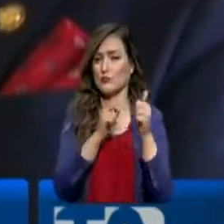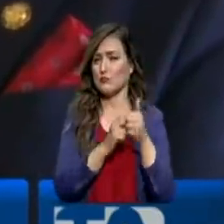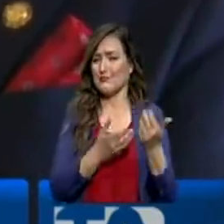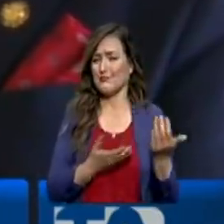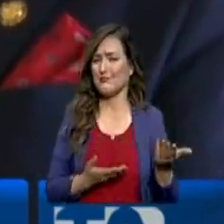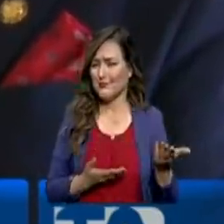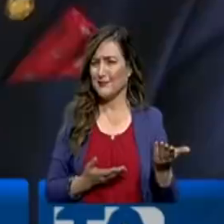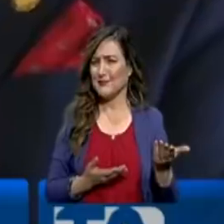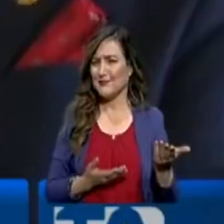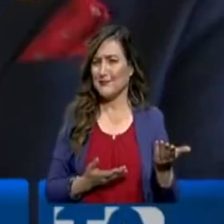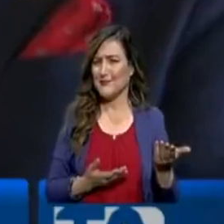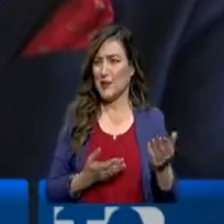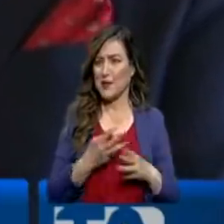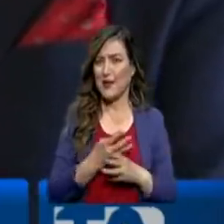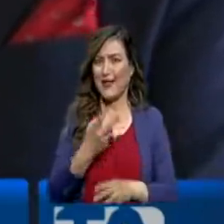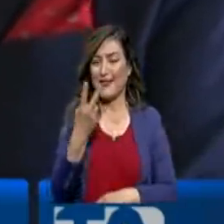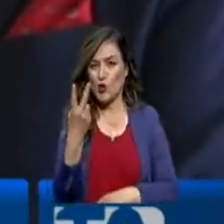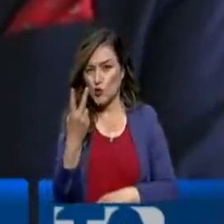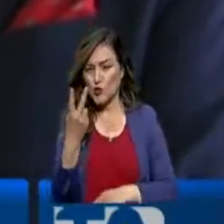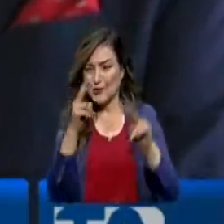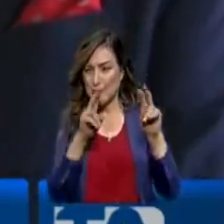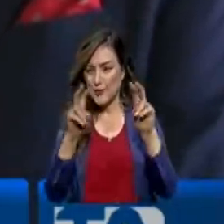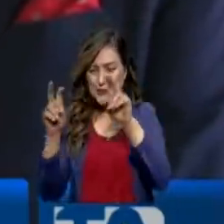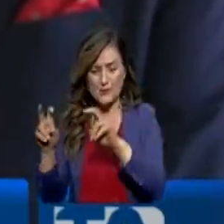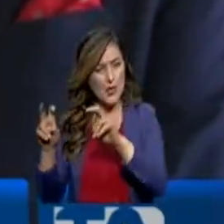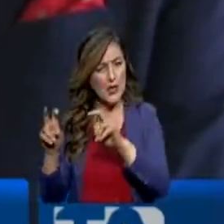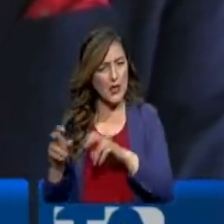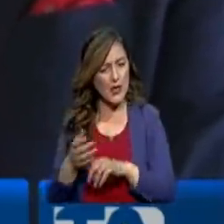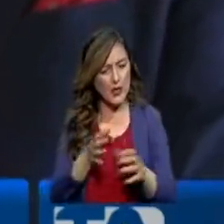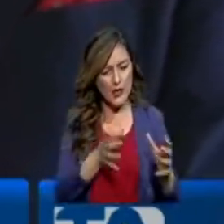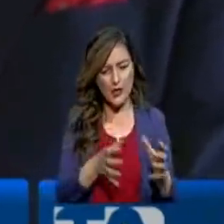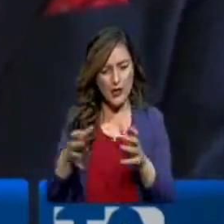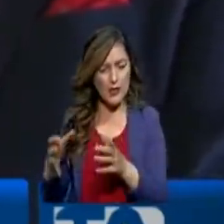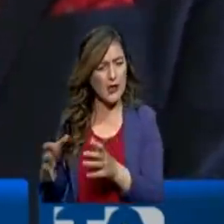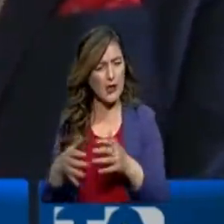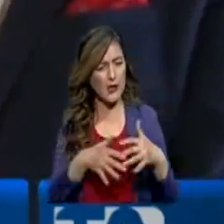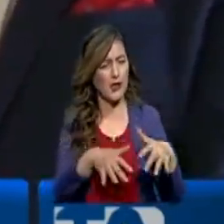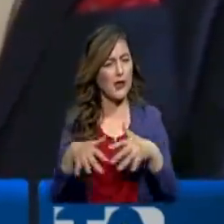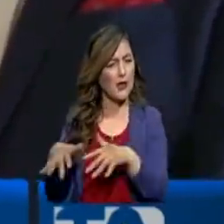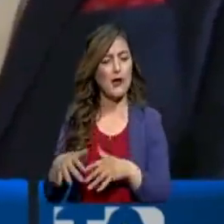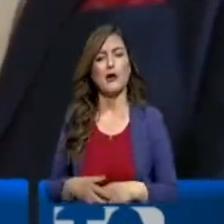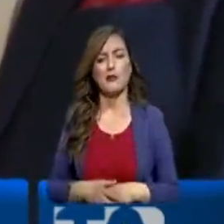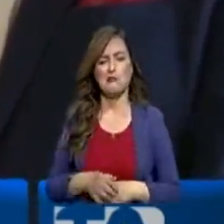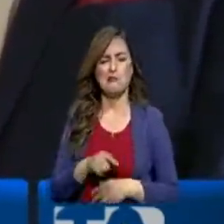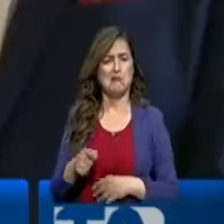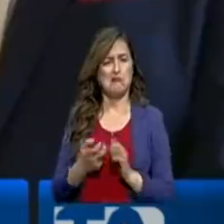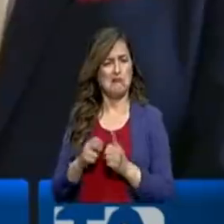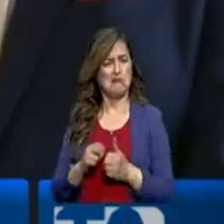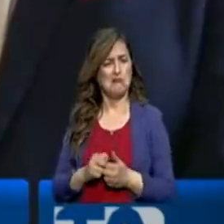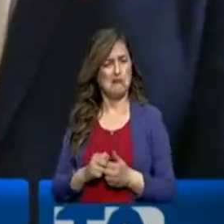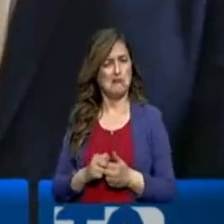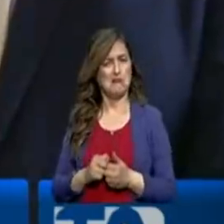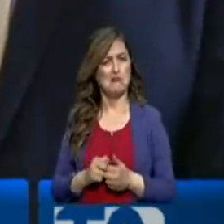de no ser solo de una materia, sino de dos? Dentro del planteamiento que se ha hecho, no hay justamente un problema que pueda significar que el Consejo de